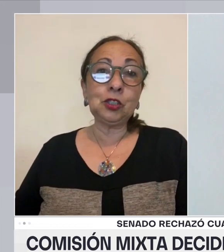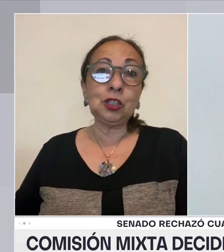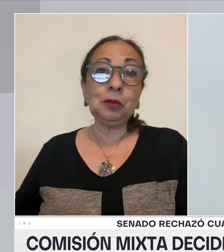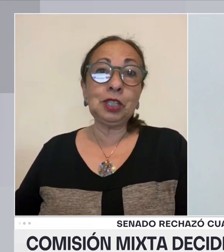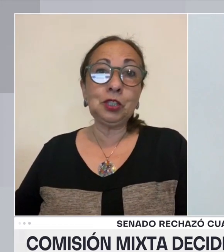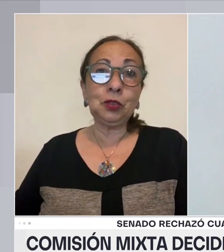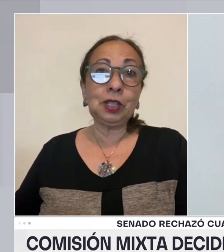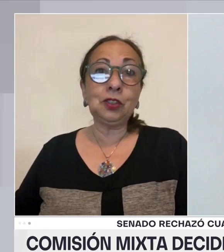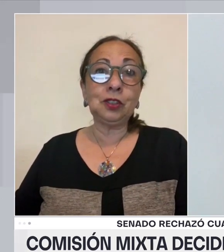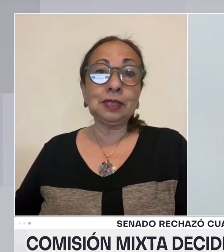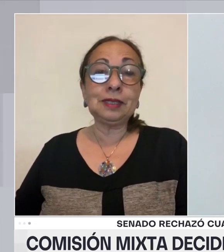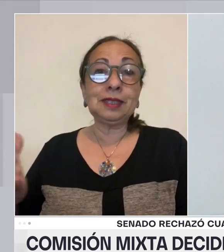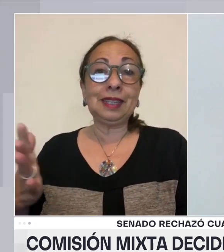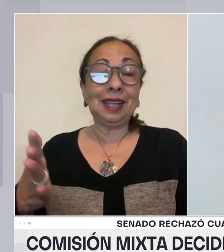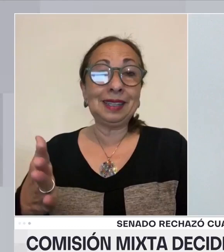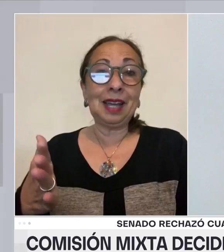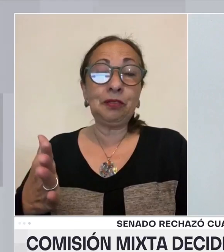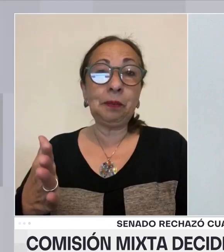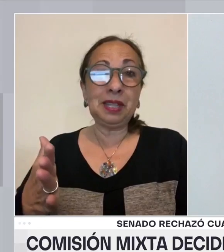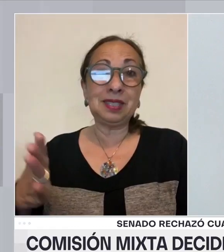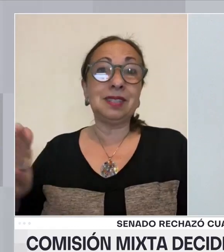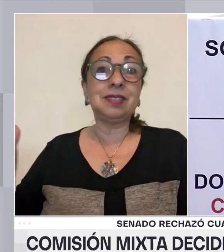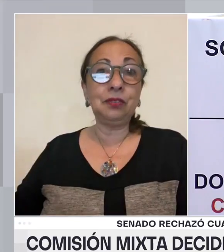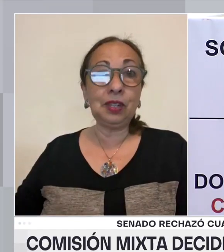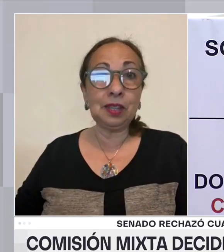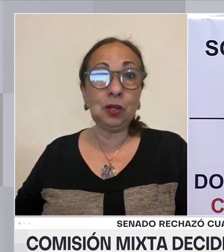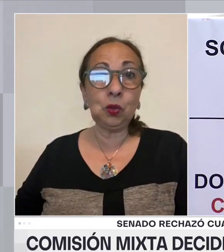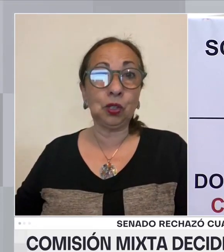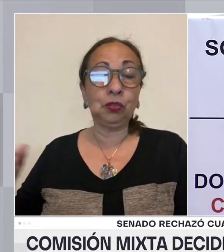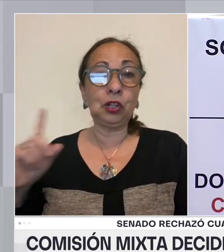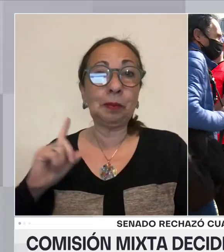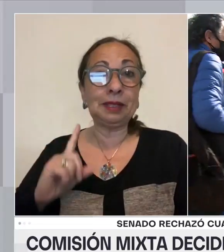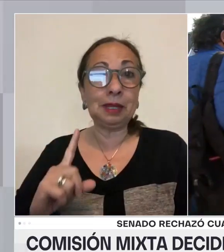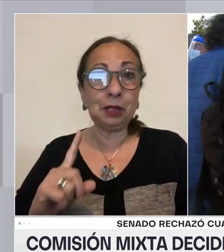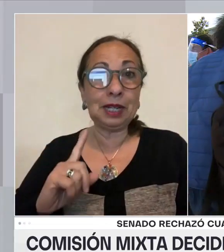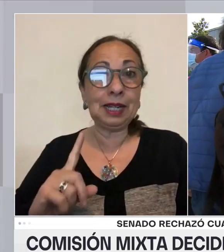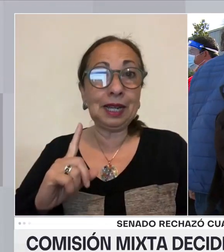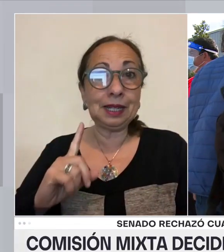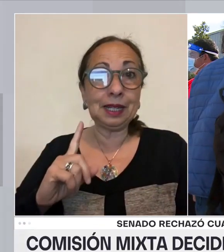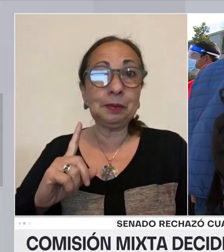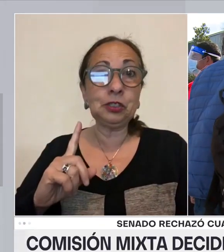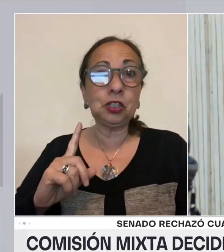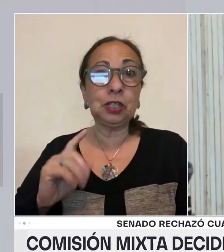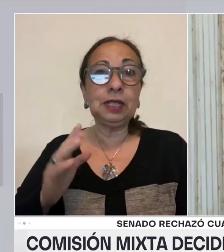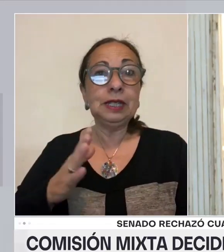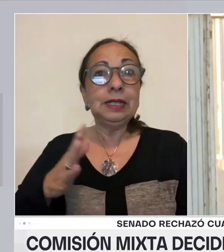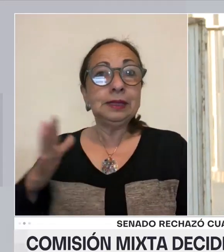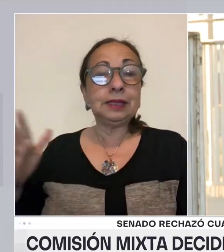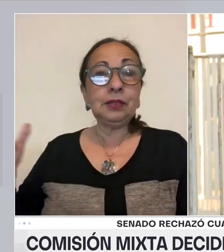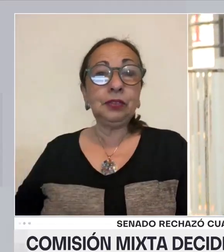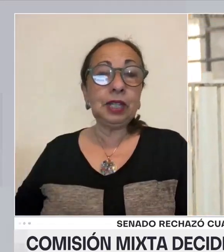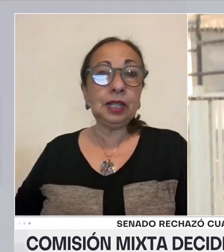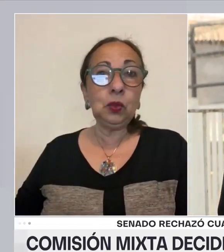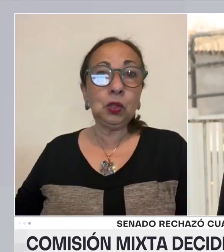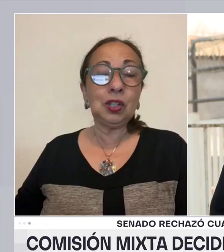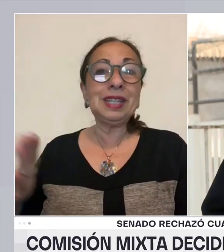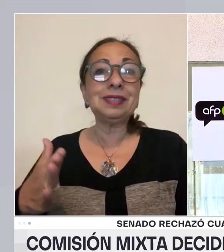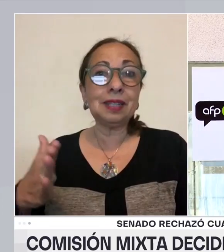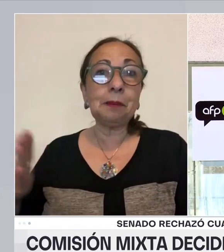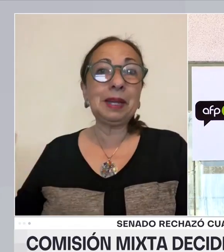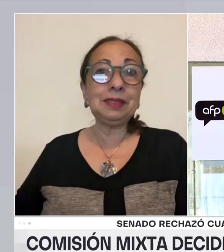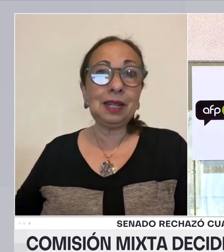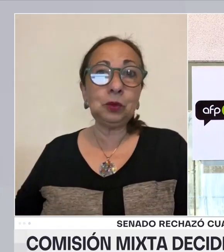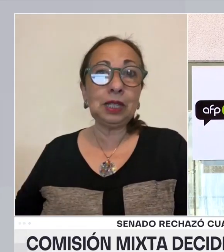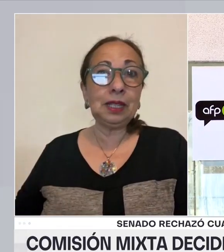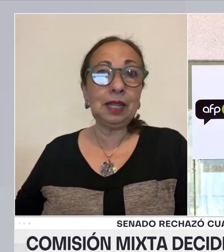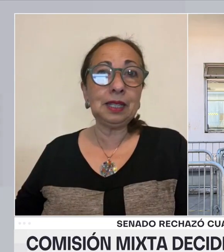Y nosotros hemos dicho, bueno, que estas FP sean sin fines de lucro, fue lo que planteamos en la Ley Larga de Pensiones, sin fines de lucro, y